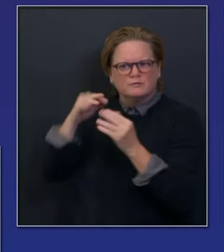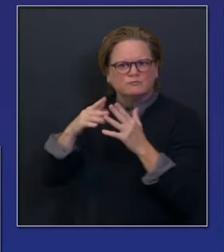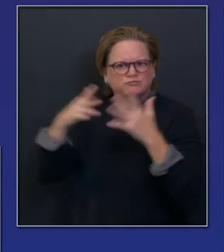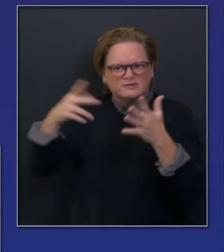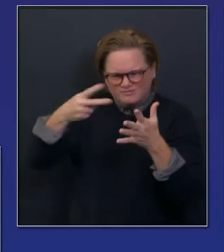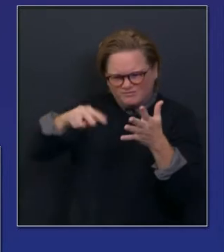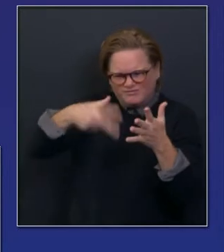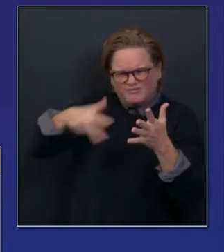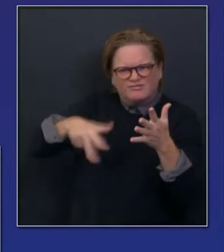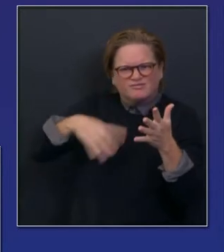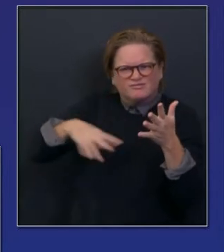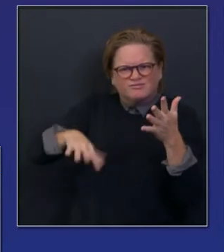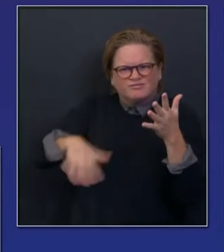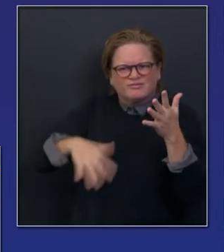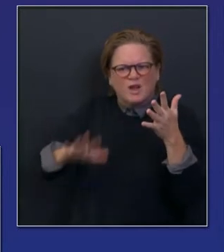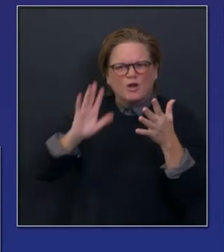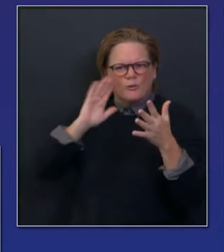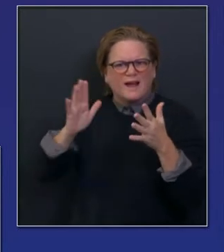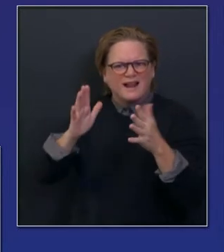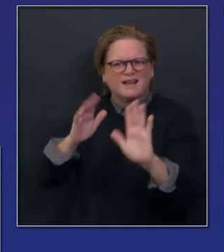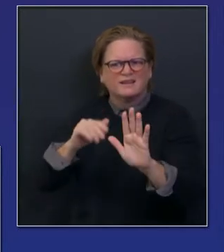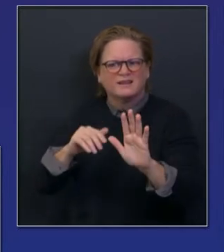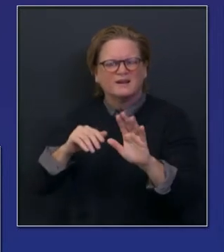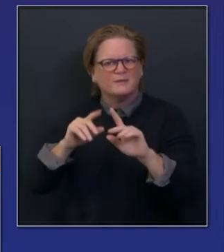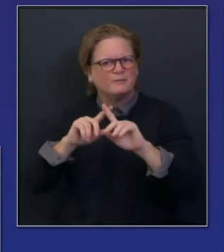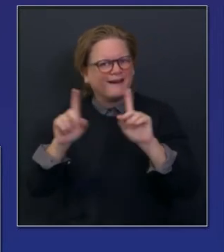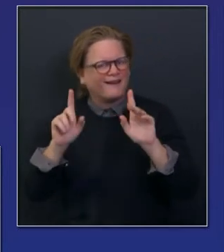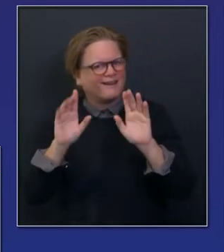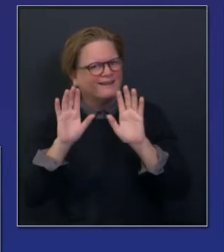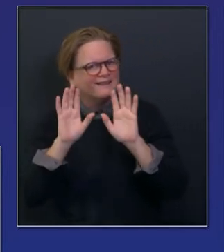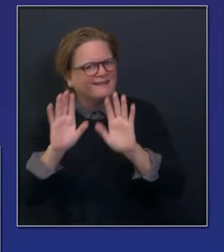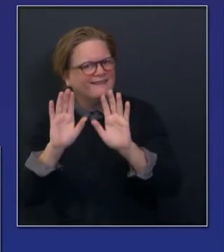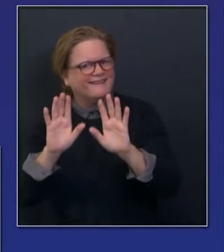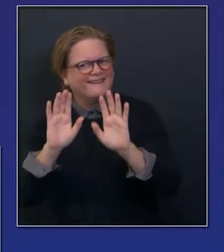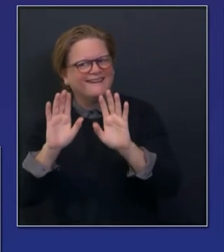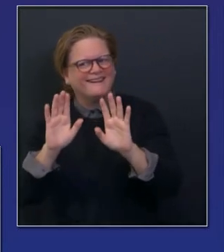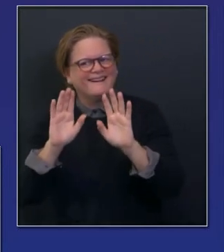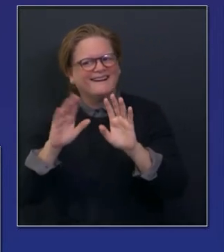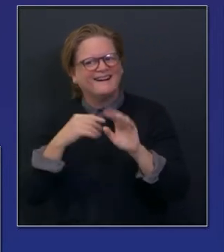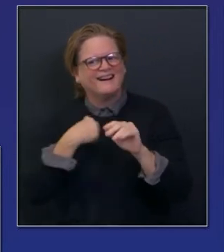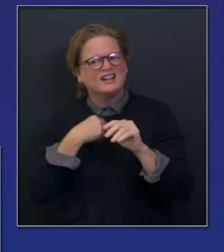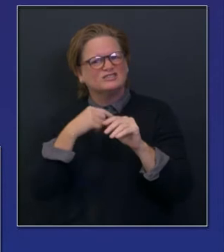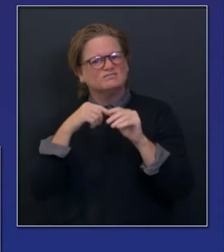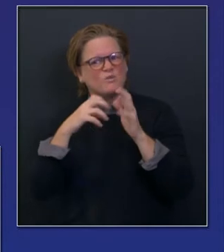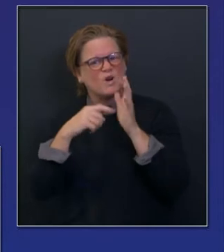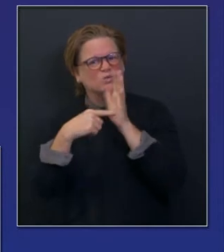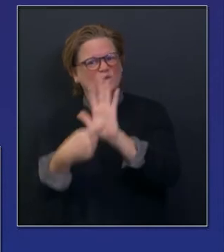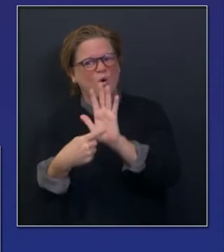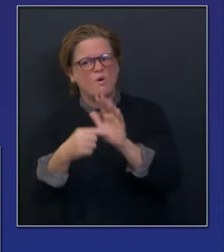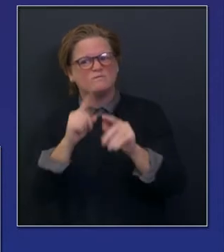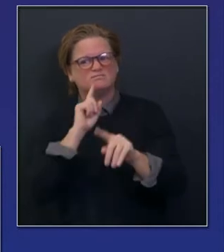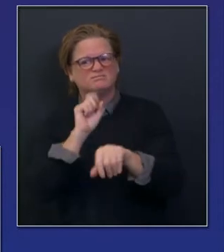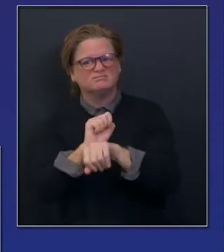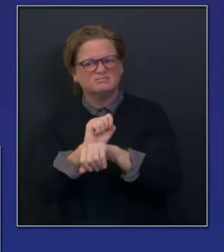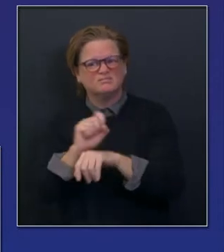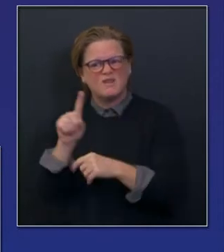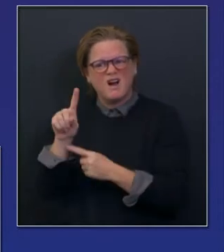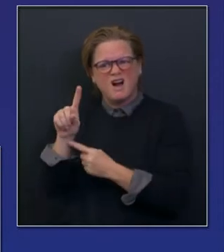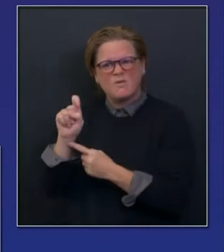comenzar a hacer llegar vacunas a muchos individuos en la próxima semana. Pero también hay que lidiar con las realidades